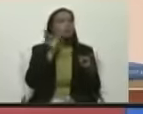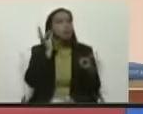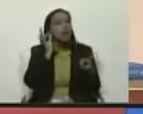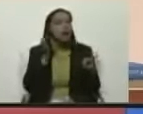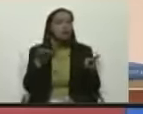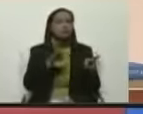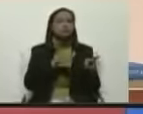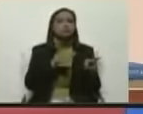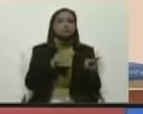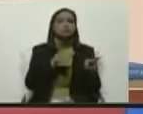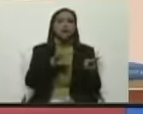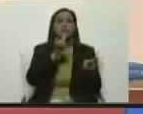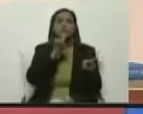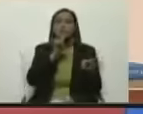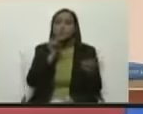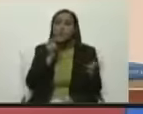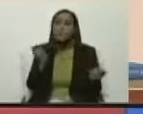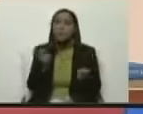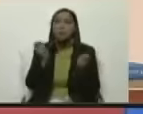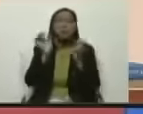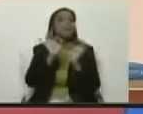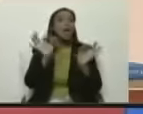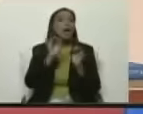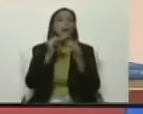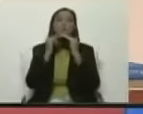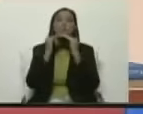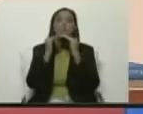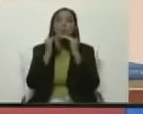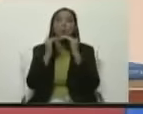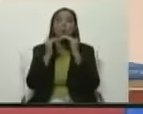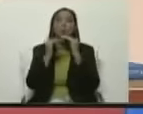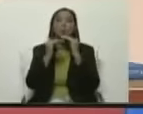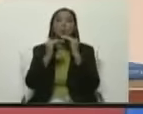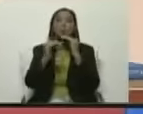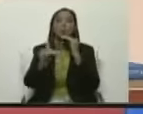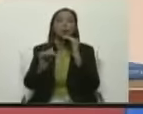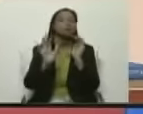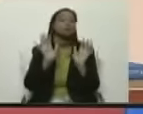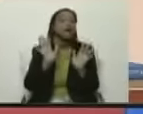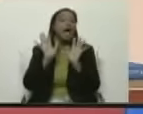nada. Pero bueno, así es la gran prensa mundial y el mundo.